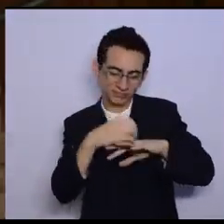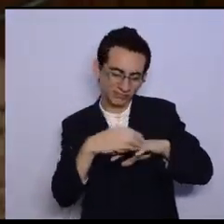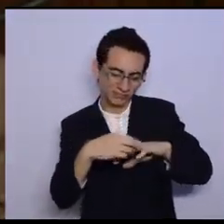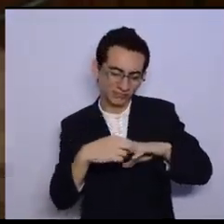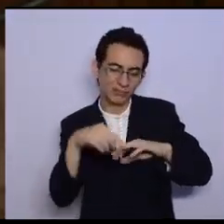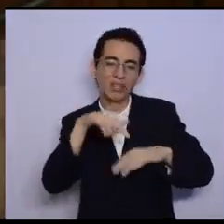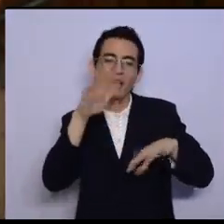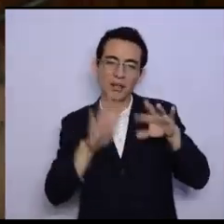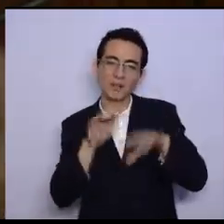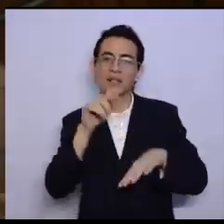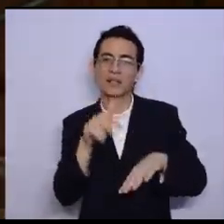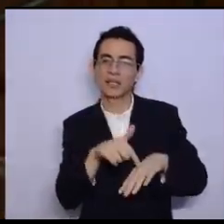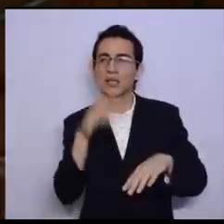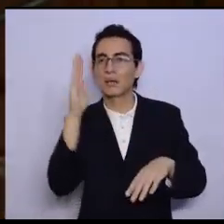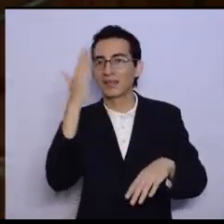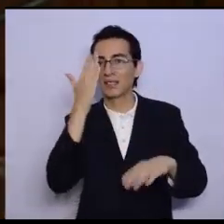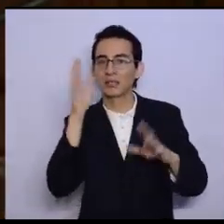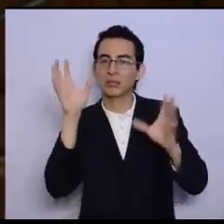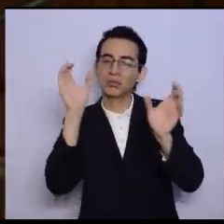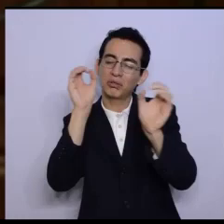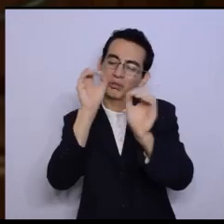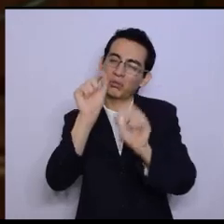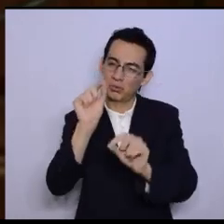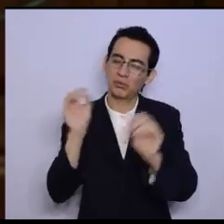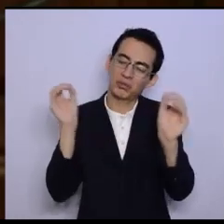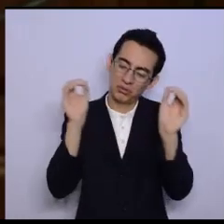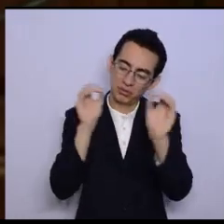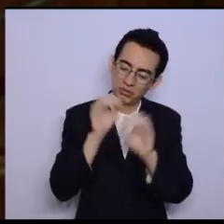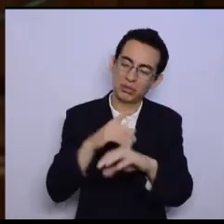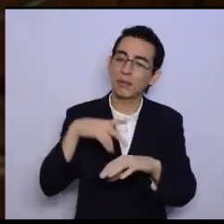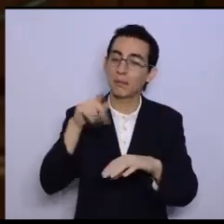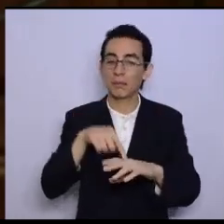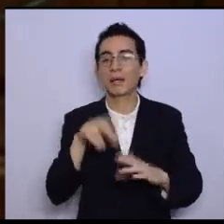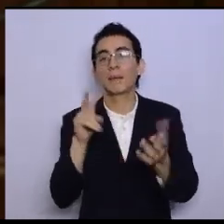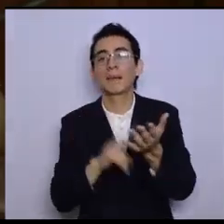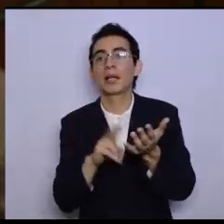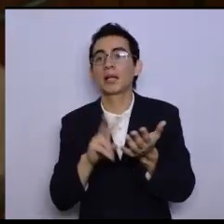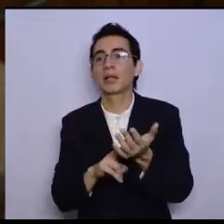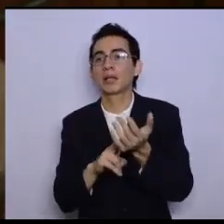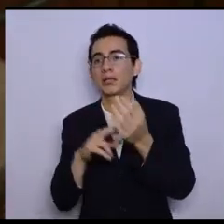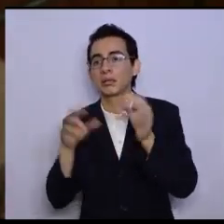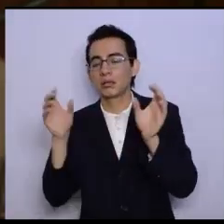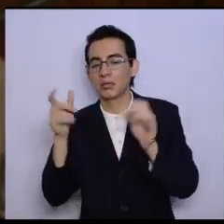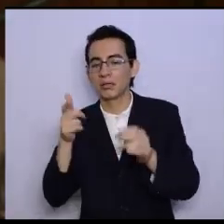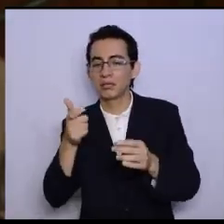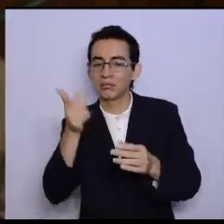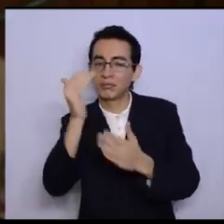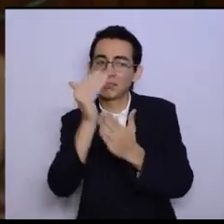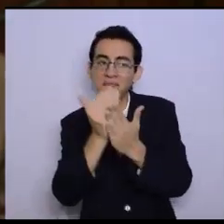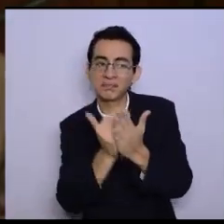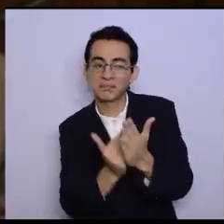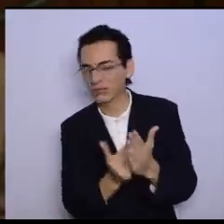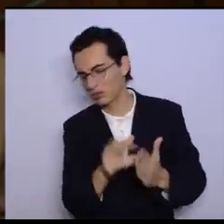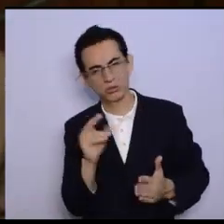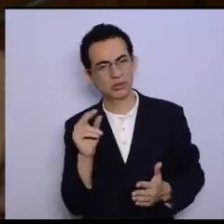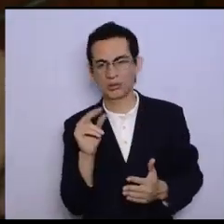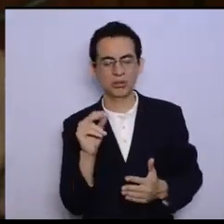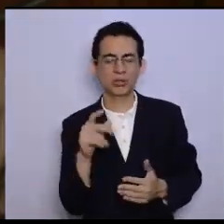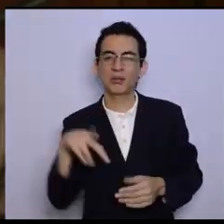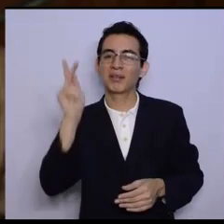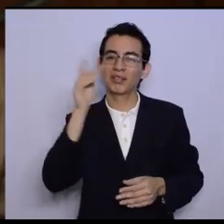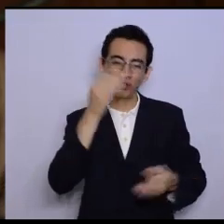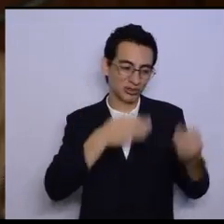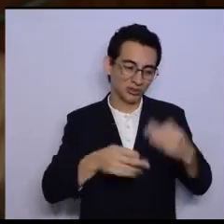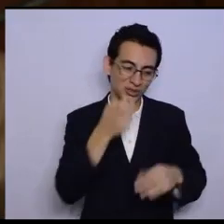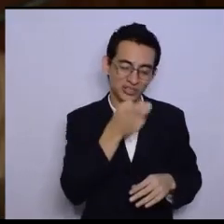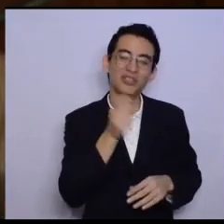tienden a opacar un poco el brillo. No pierde su valor la joya, pero todo